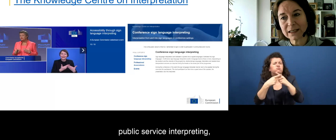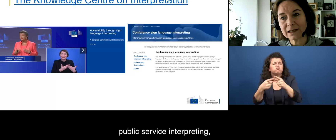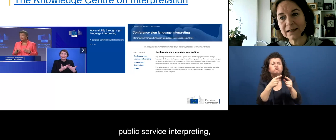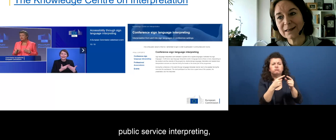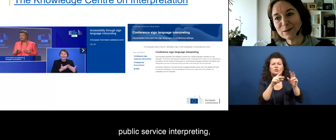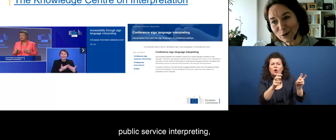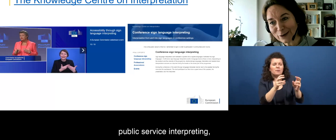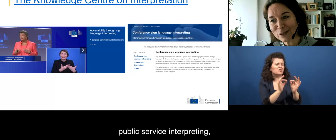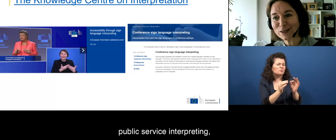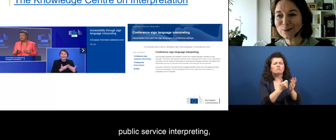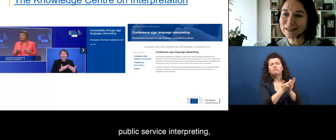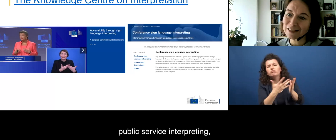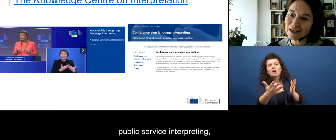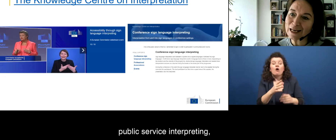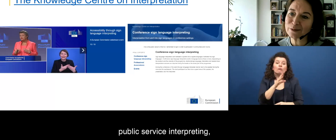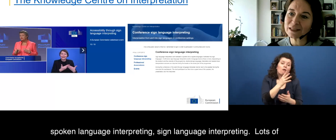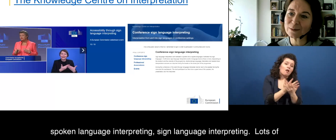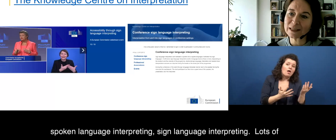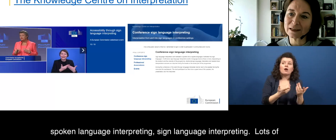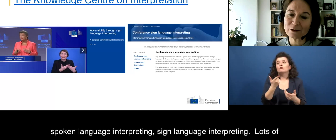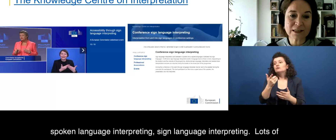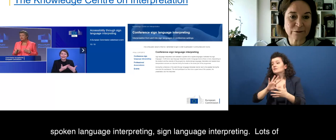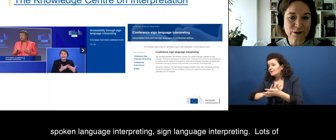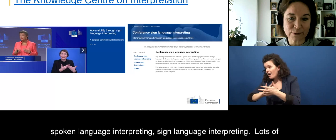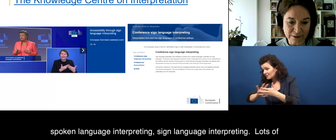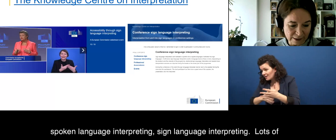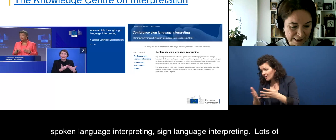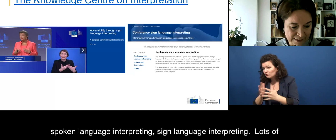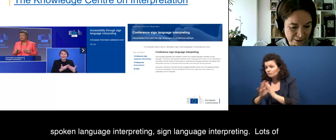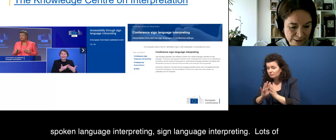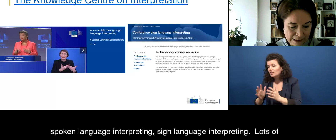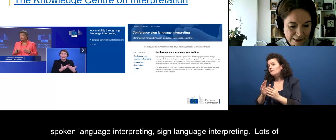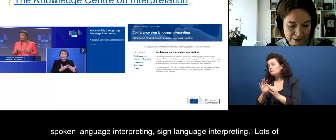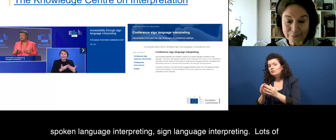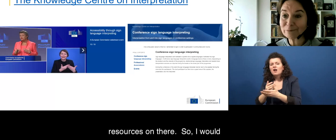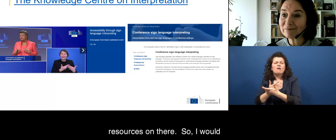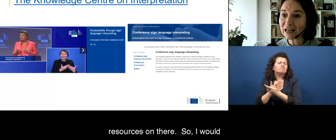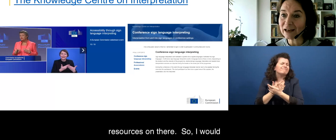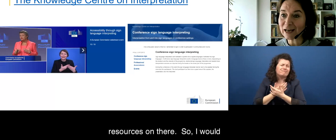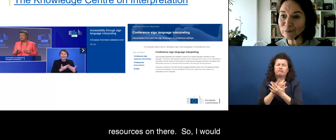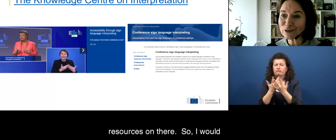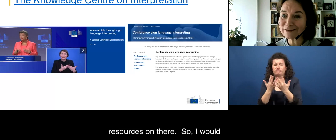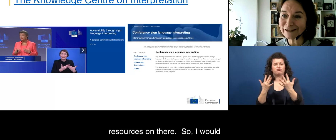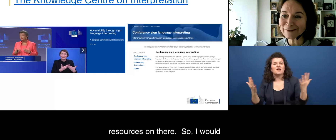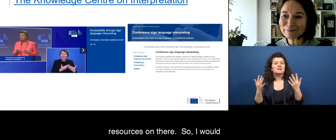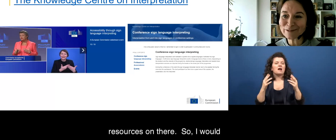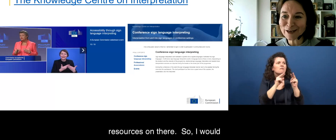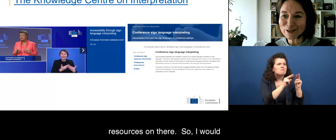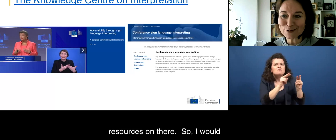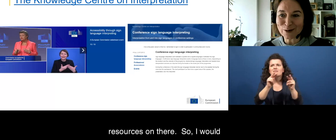como interpretación de conferencias, sino también interpretación en ámbito jurídico judicial, en ámbito